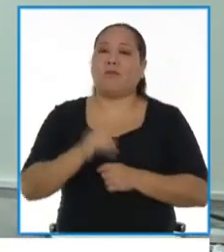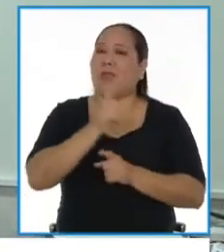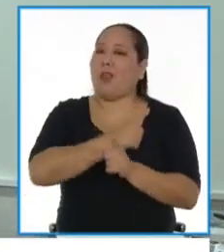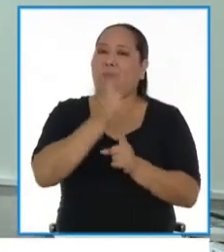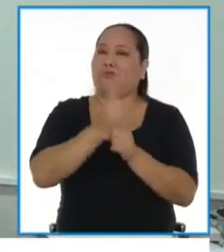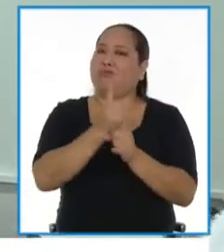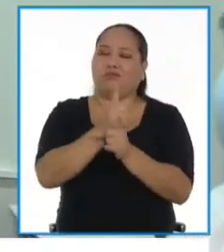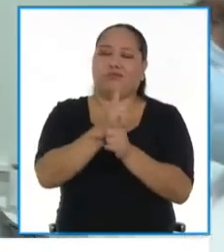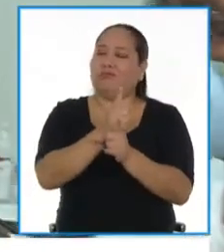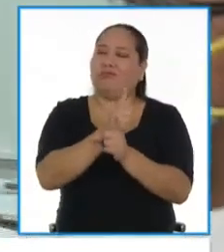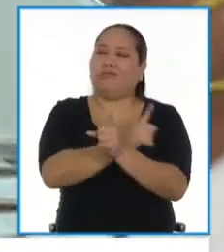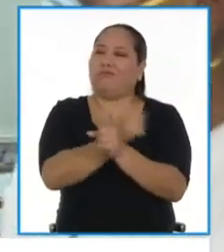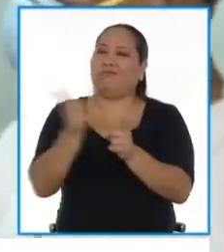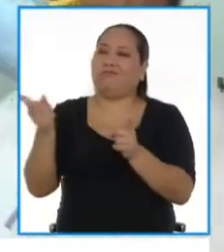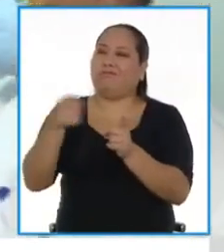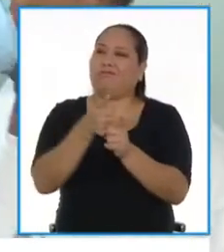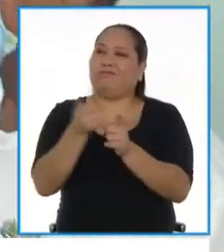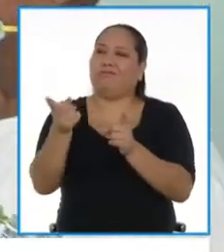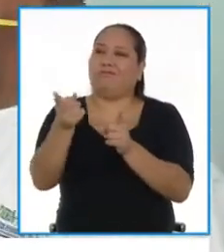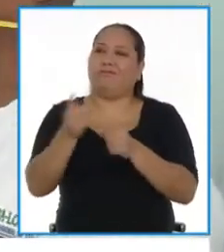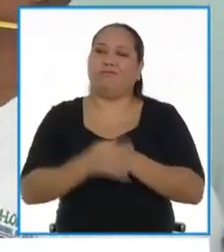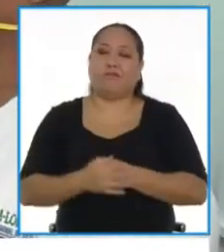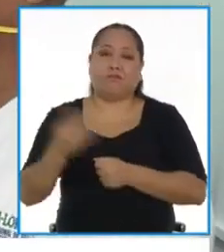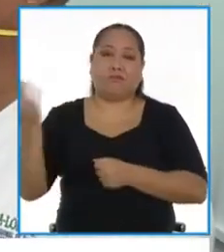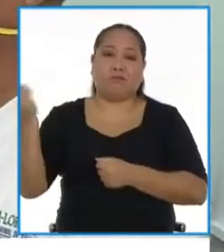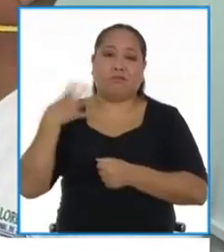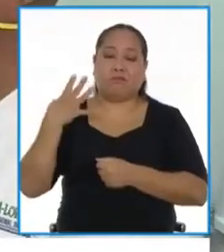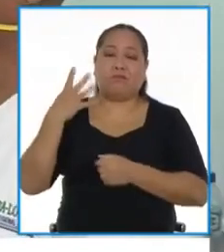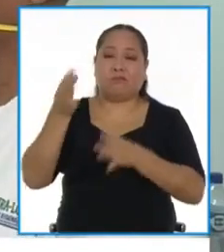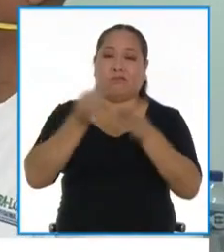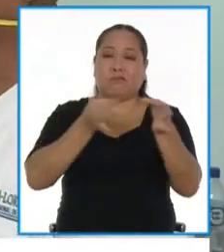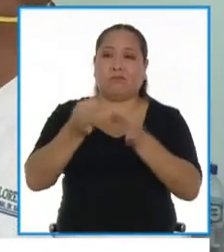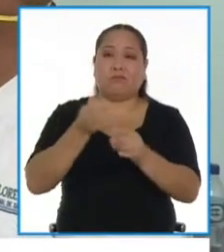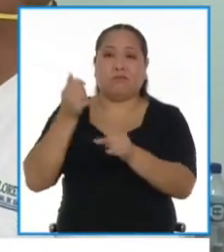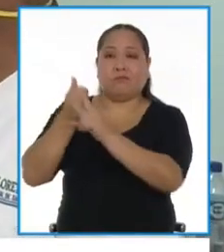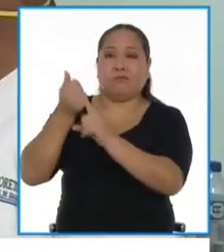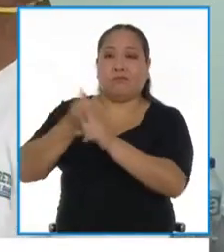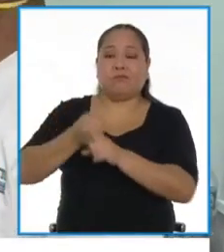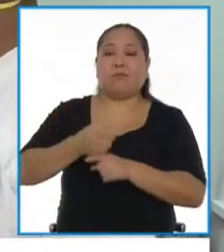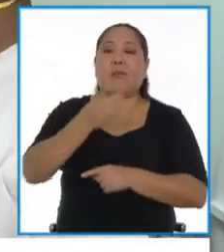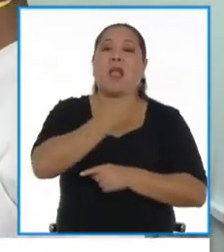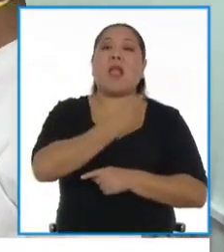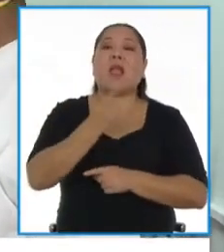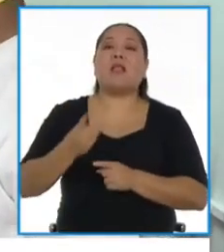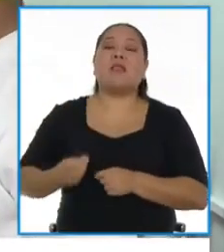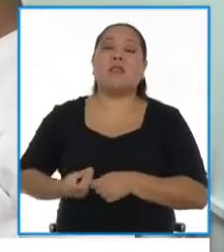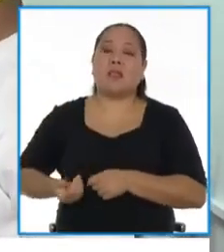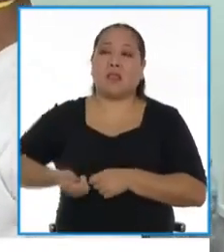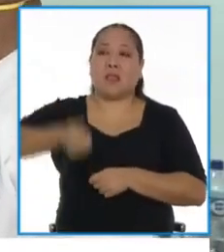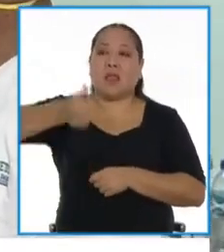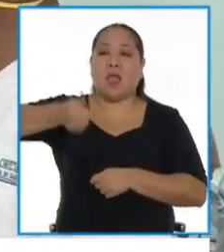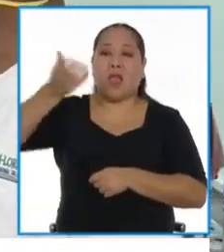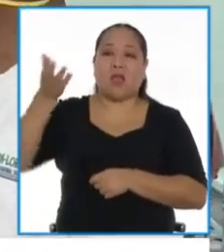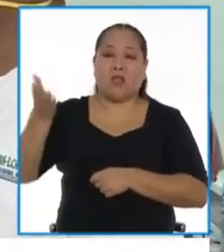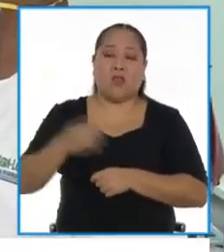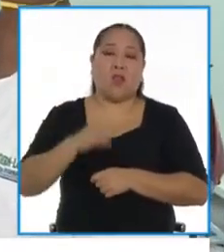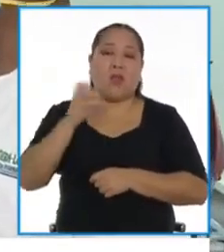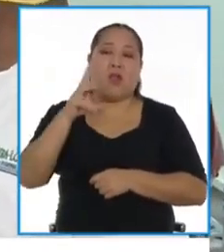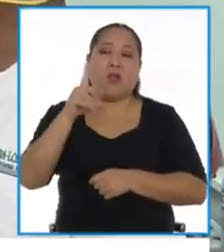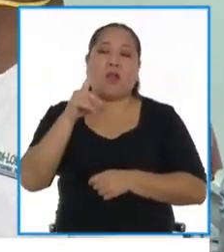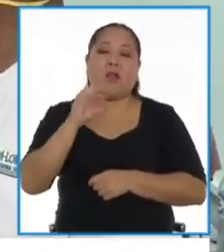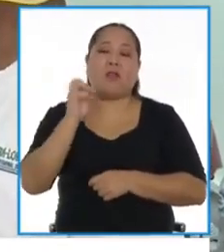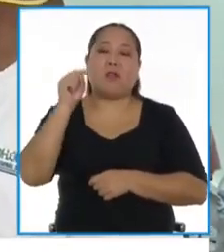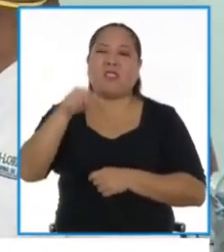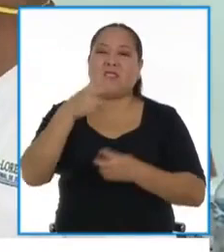informal, ¿no? Nos va a detallar en estos momentos el propio director regional de salud, el doctor Carlos Calampa, referente a